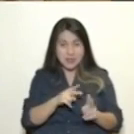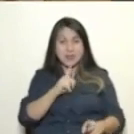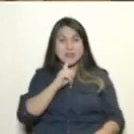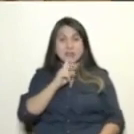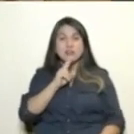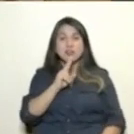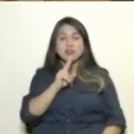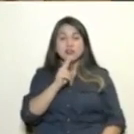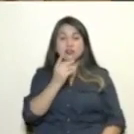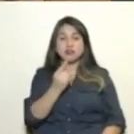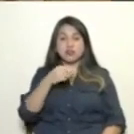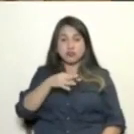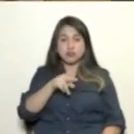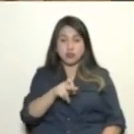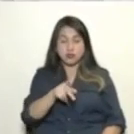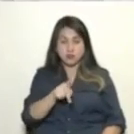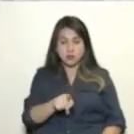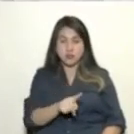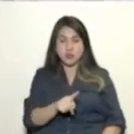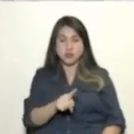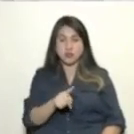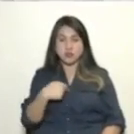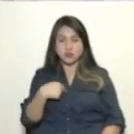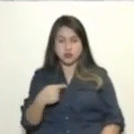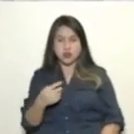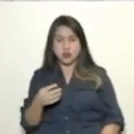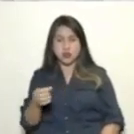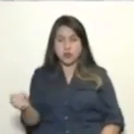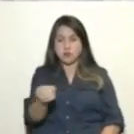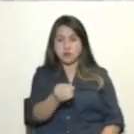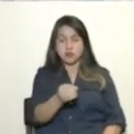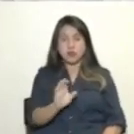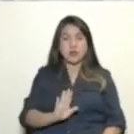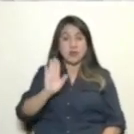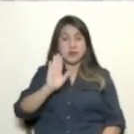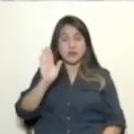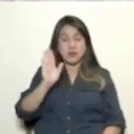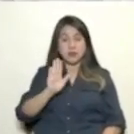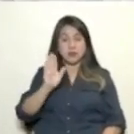Trump, de decir voy a poner un candidato americano,